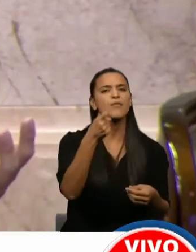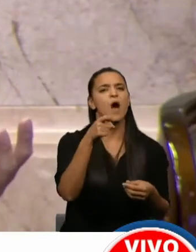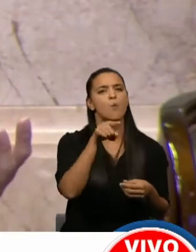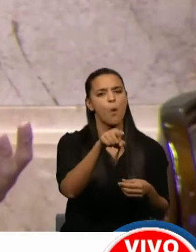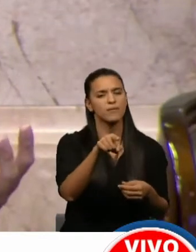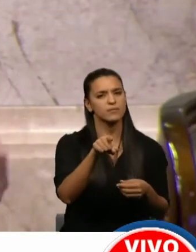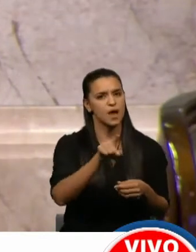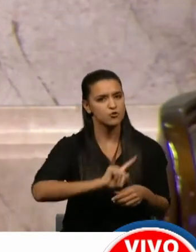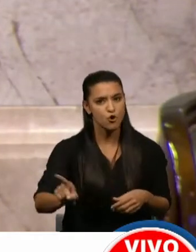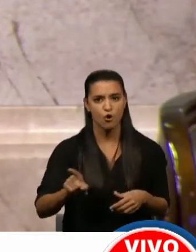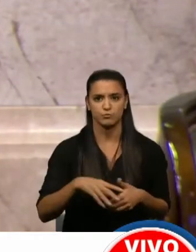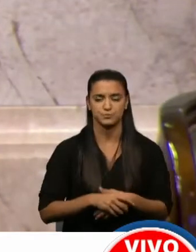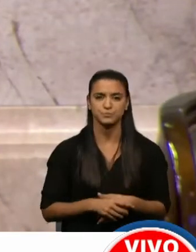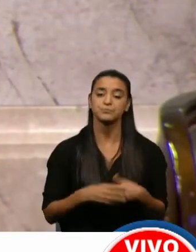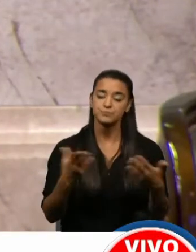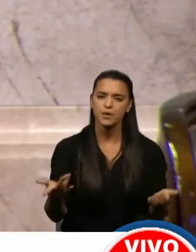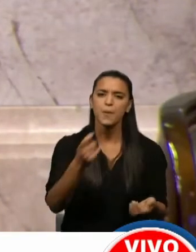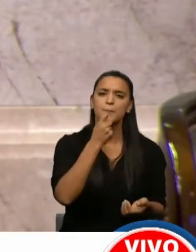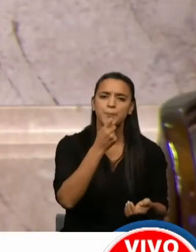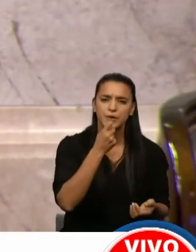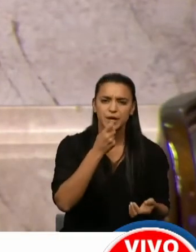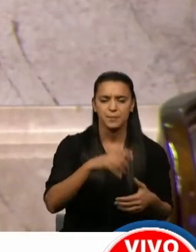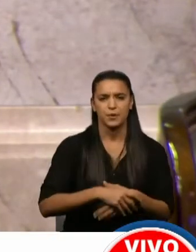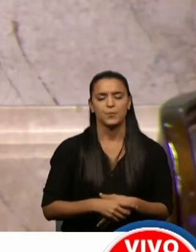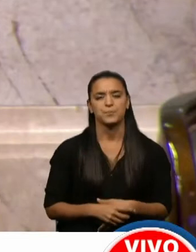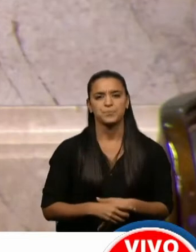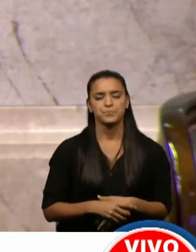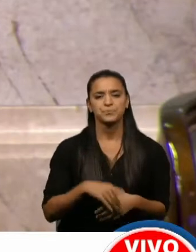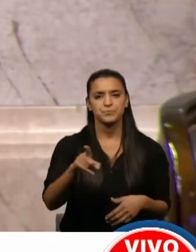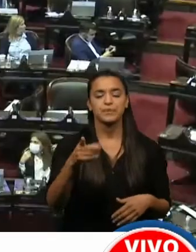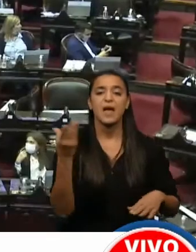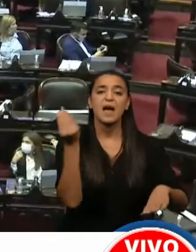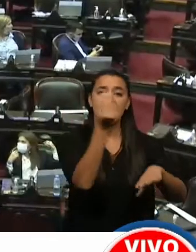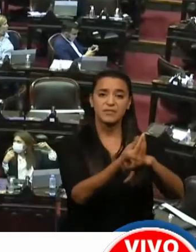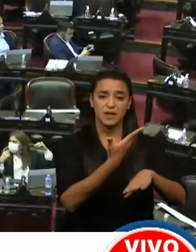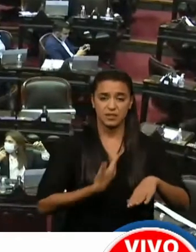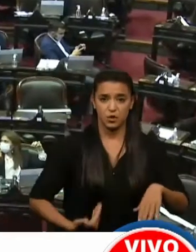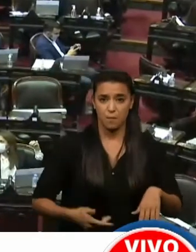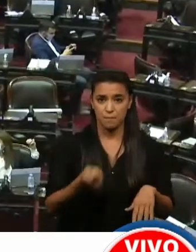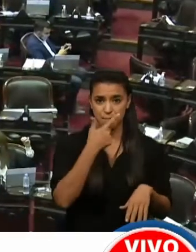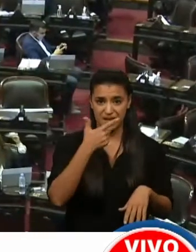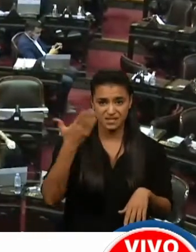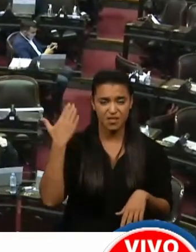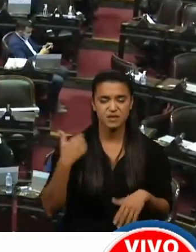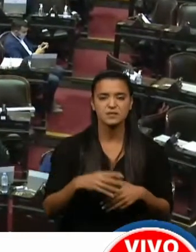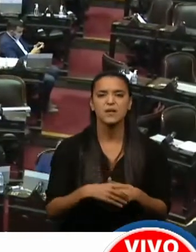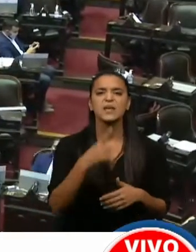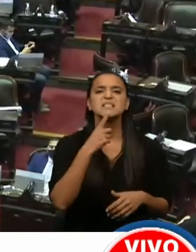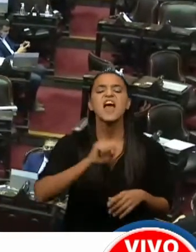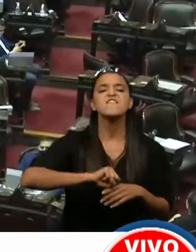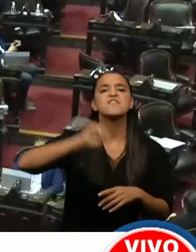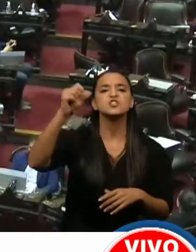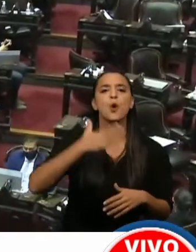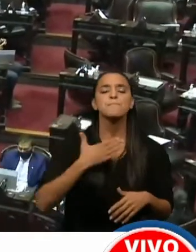no. Por ejemplo, cuando el candidato presidencial Mauricio Macri decía la inflación